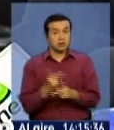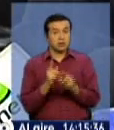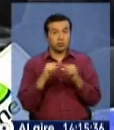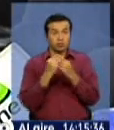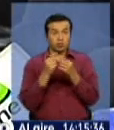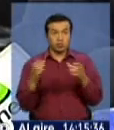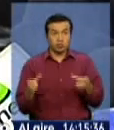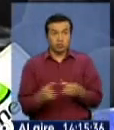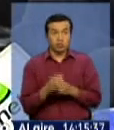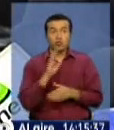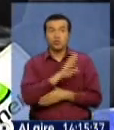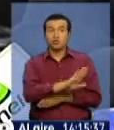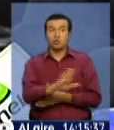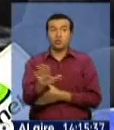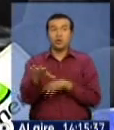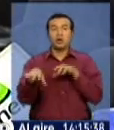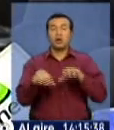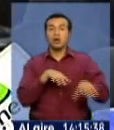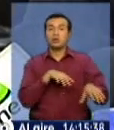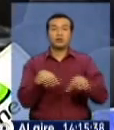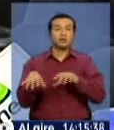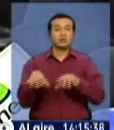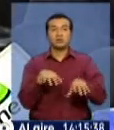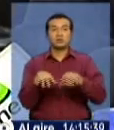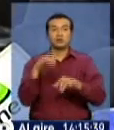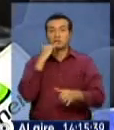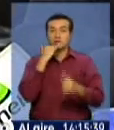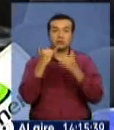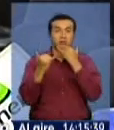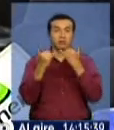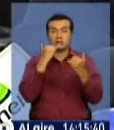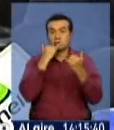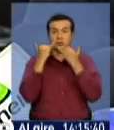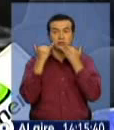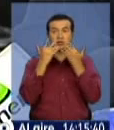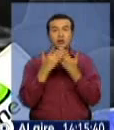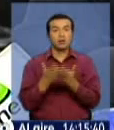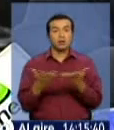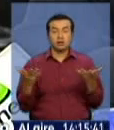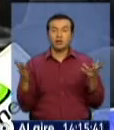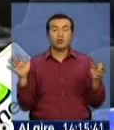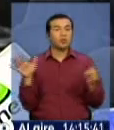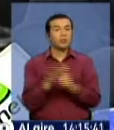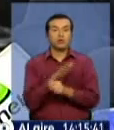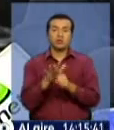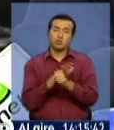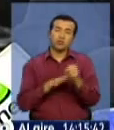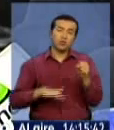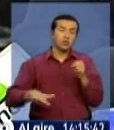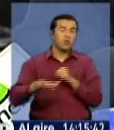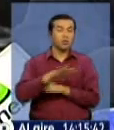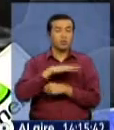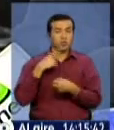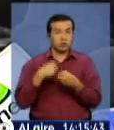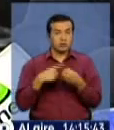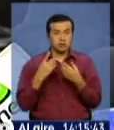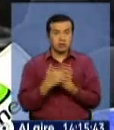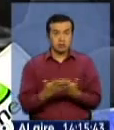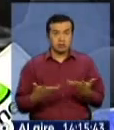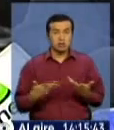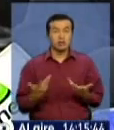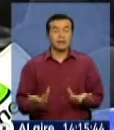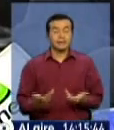que se encontraba desarrollando sus actividades irregulares en todo el sector del Distrito Metropolitano de Quito.